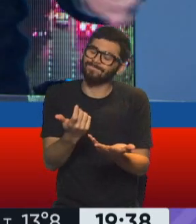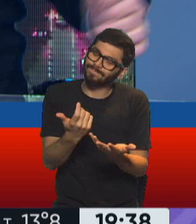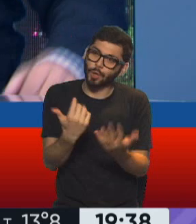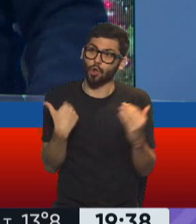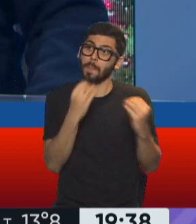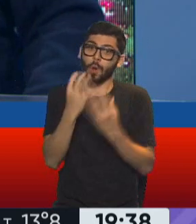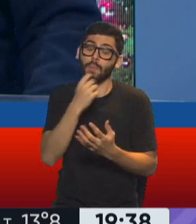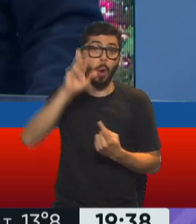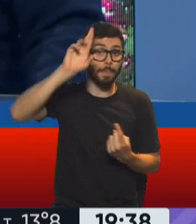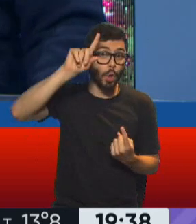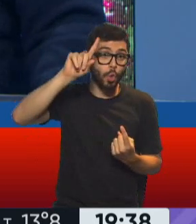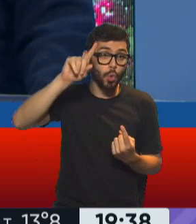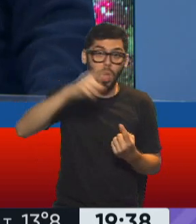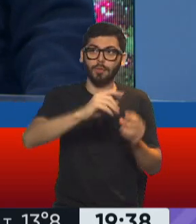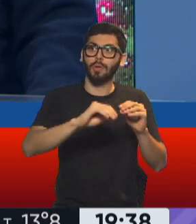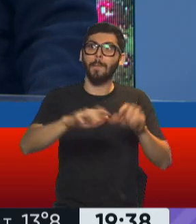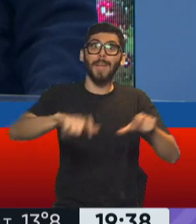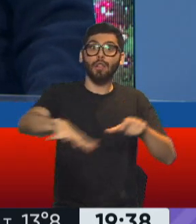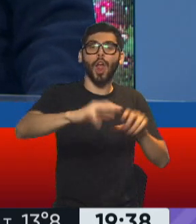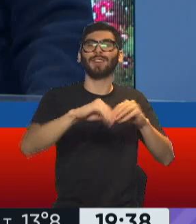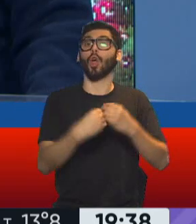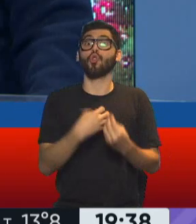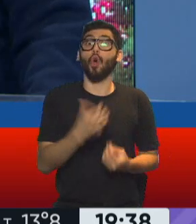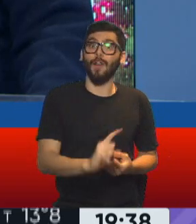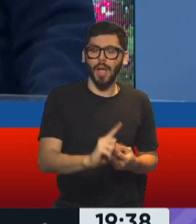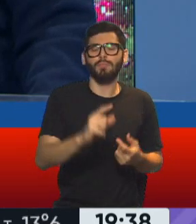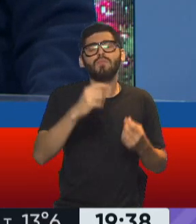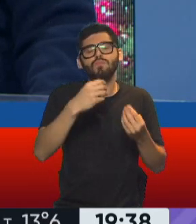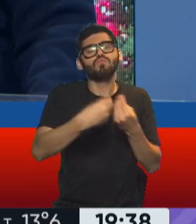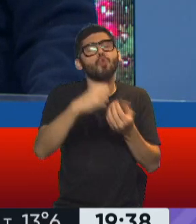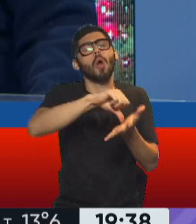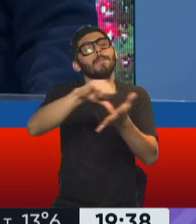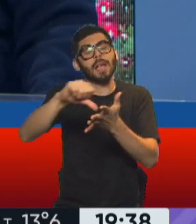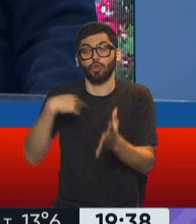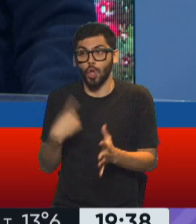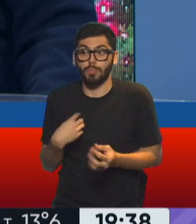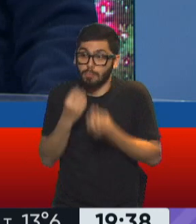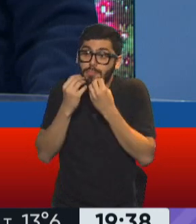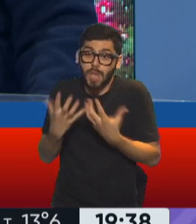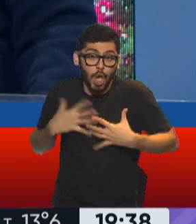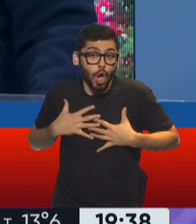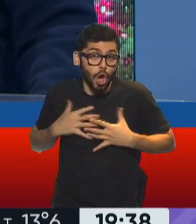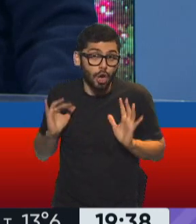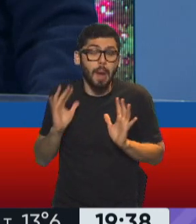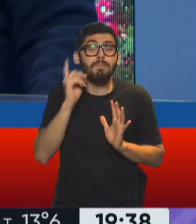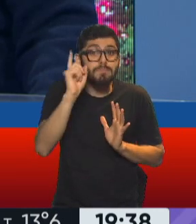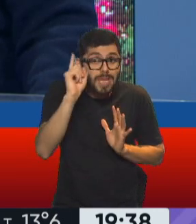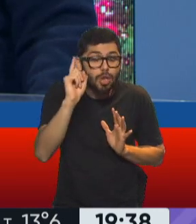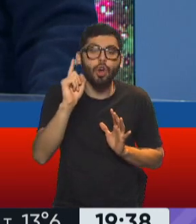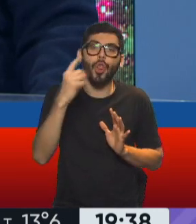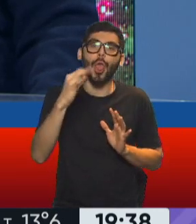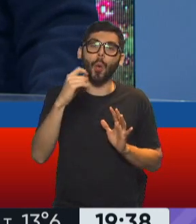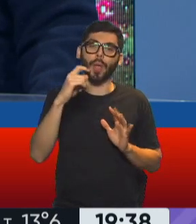Estamos mucho mejor que Perú, estamos mejor que en muchos países. Sin embargo, creo que es un llamado de atención. Hay